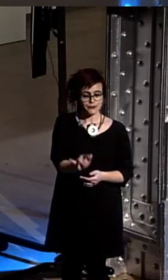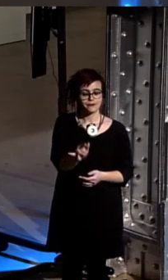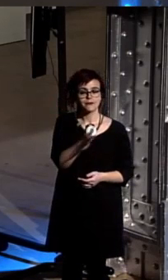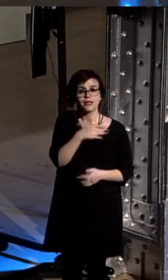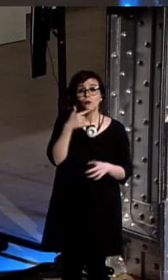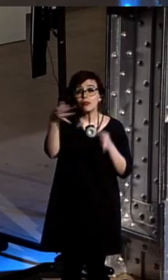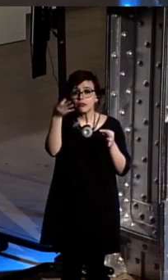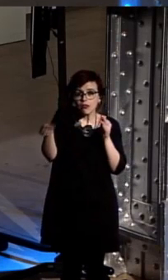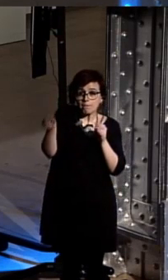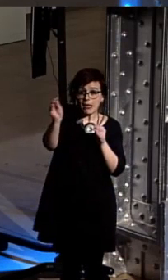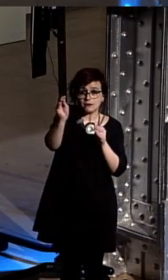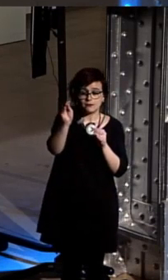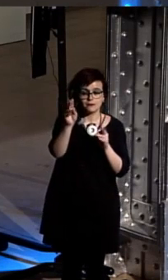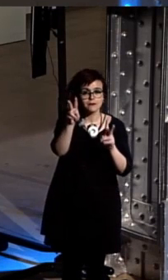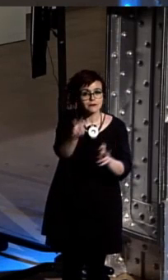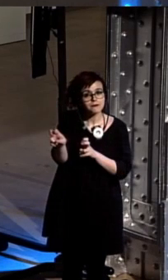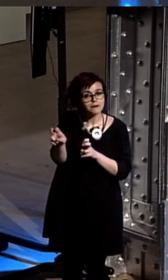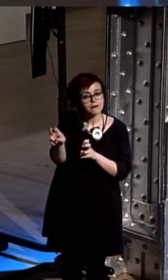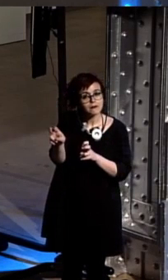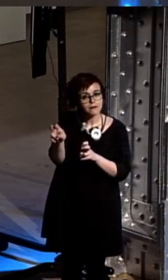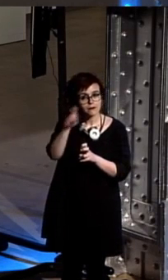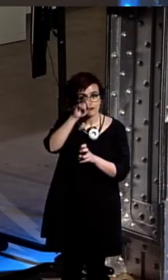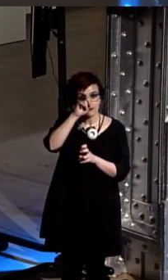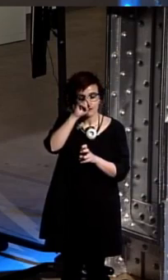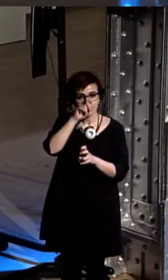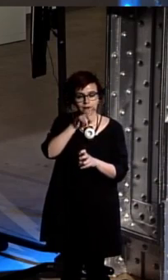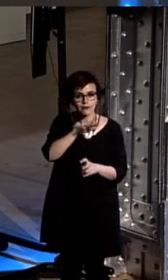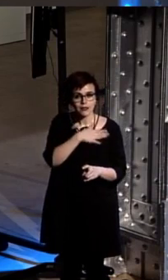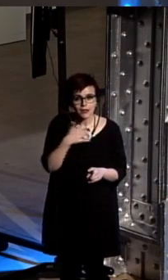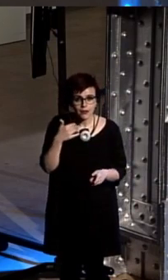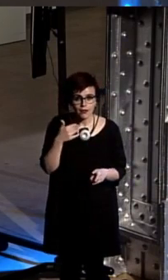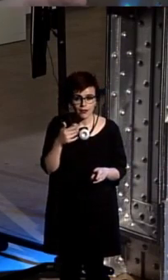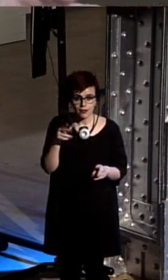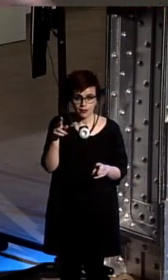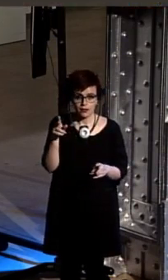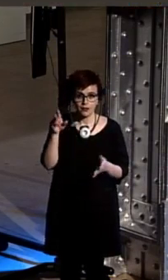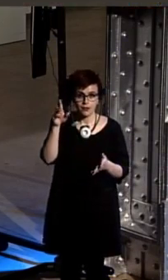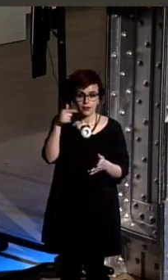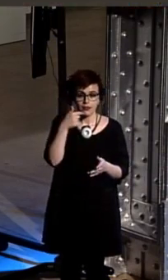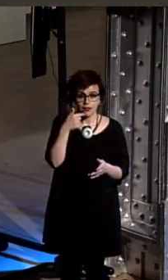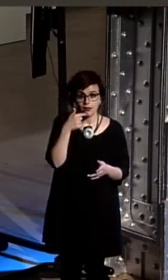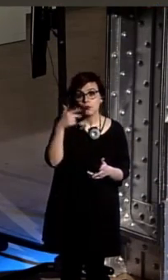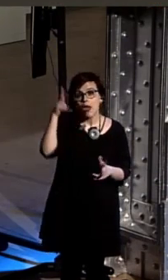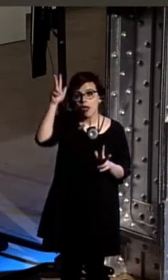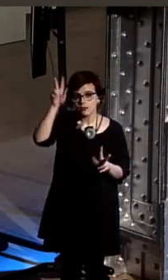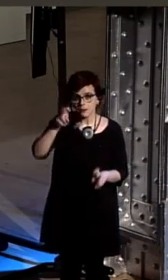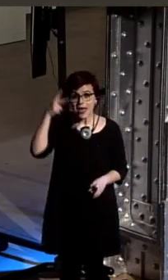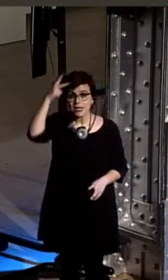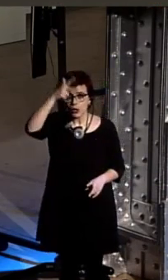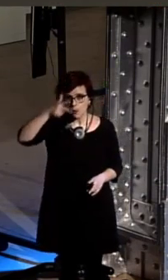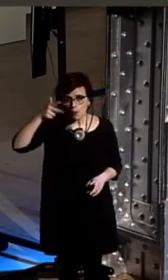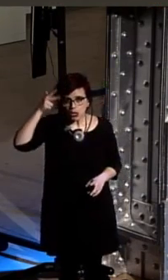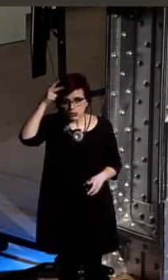un detalle más que quería mencionar y quería traer a colación una hipótesis